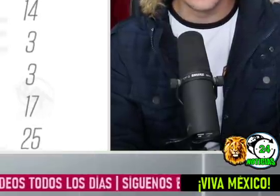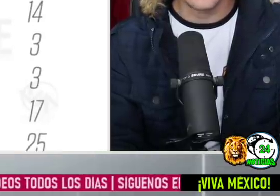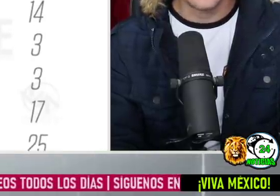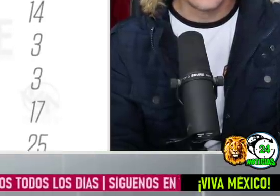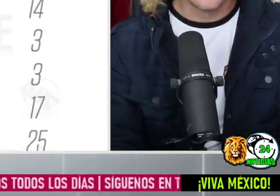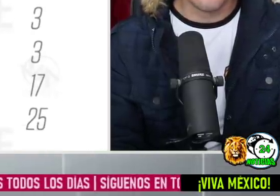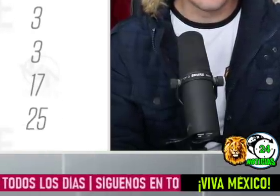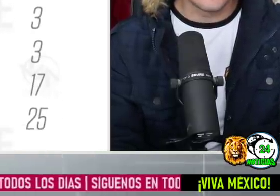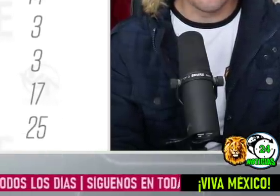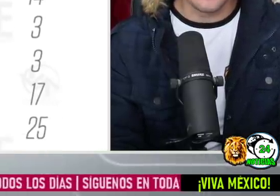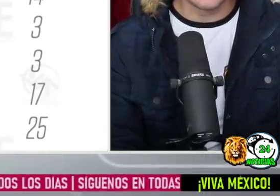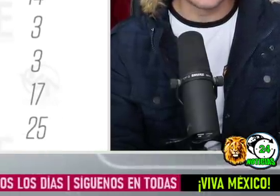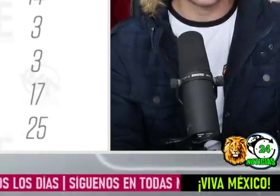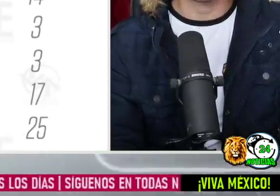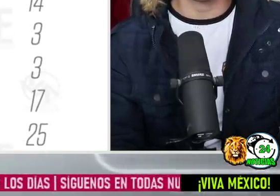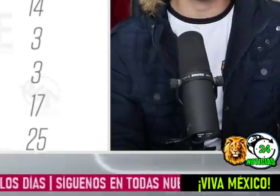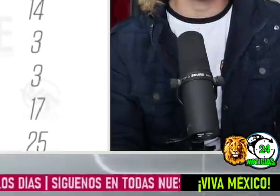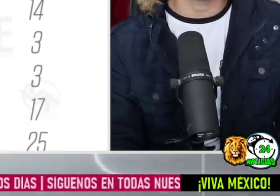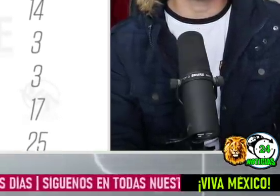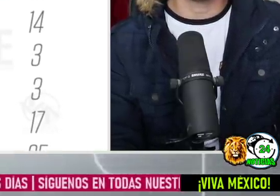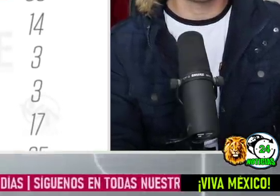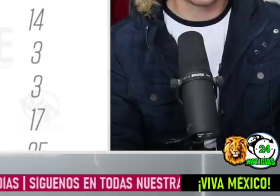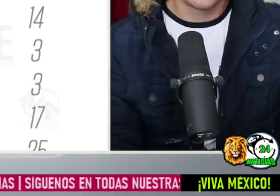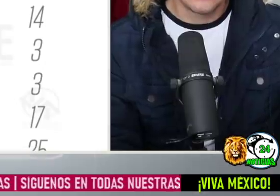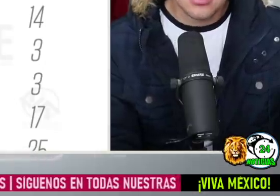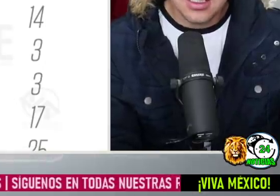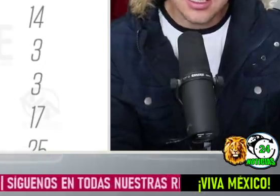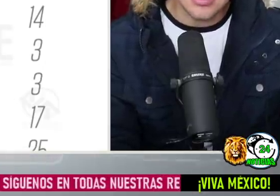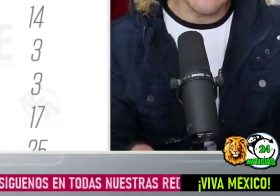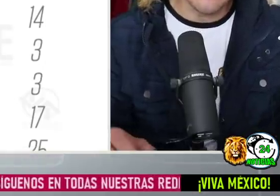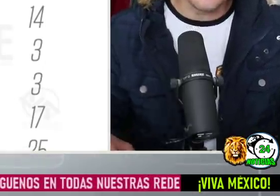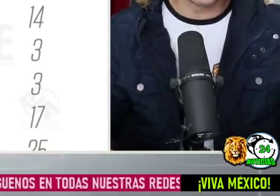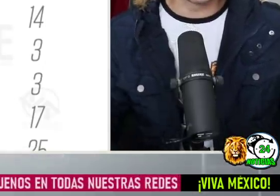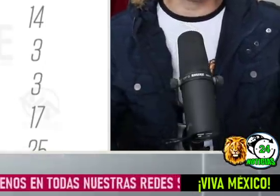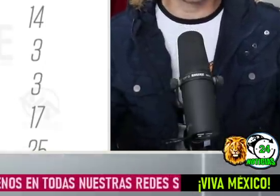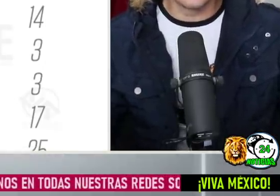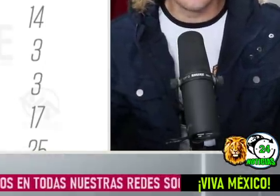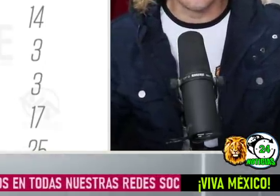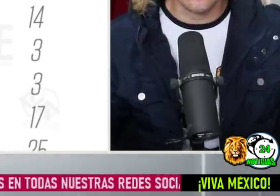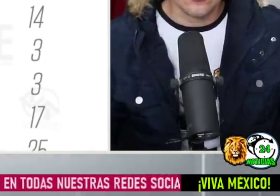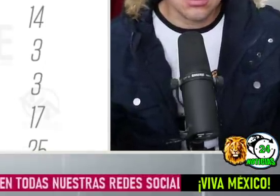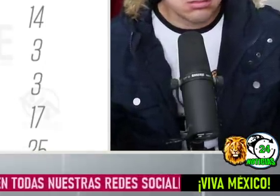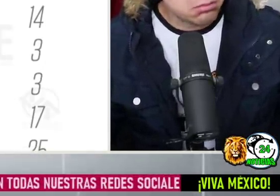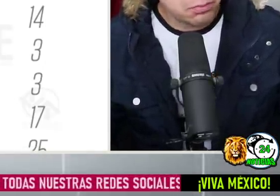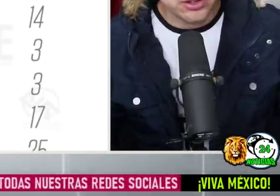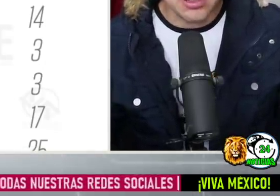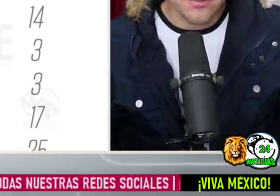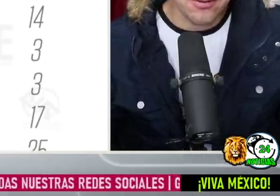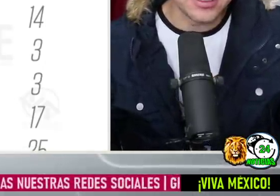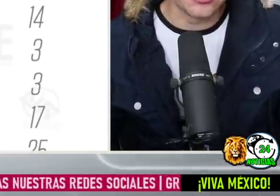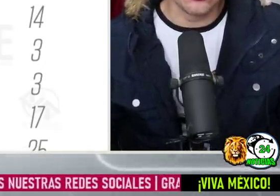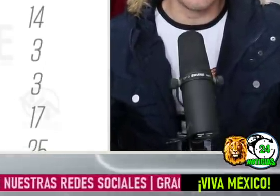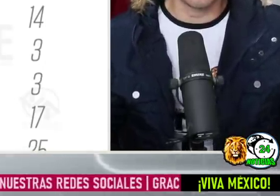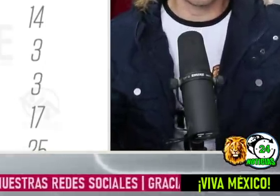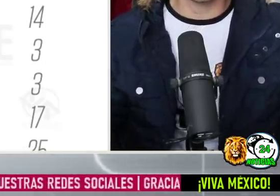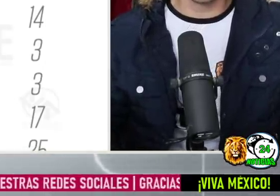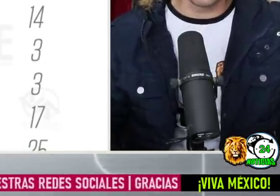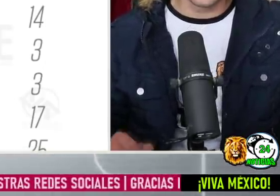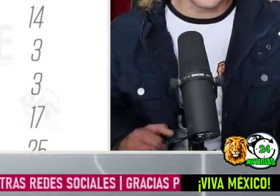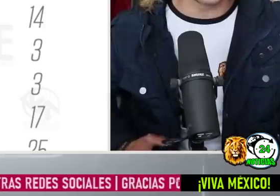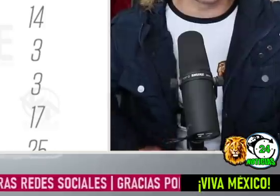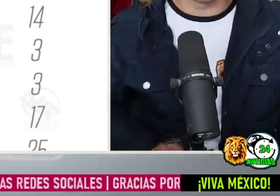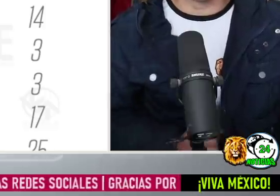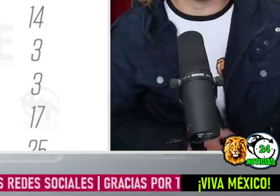encuesta. ¿Cómo es que Félix Salgado increíblemente tiene pues una aprobación